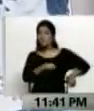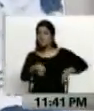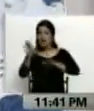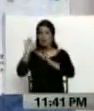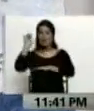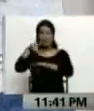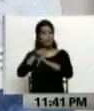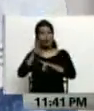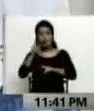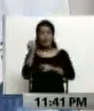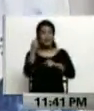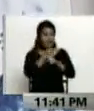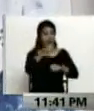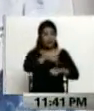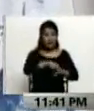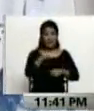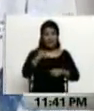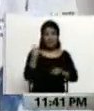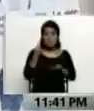aquí sostiene a su